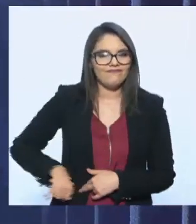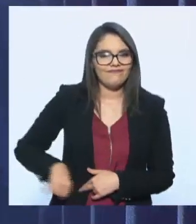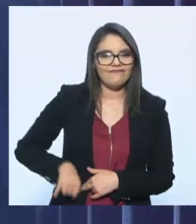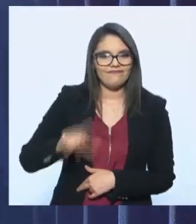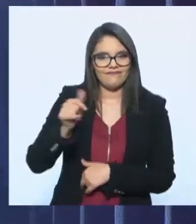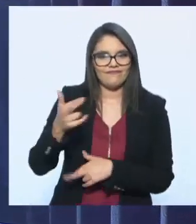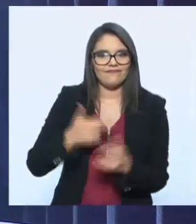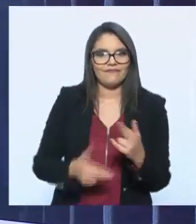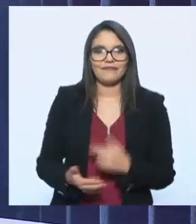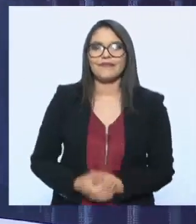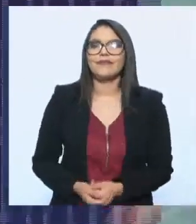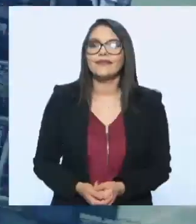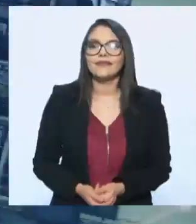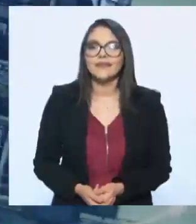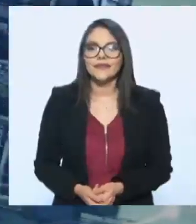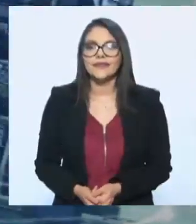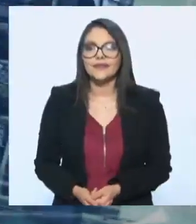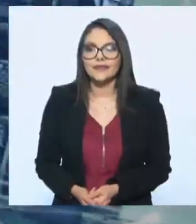Ya volvemos.